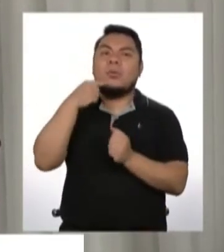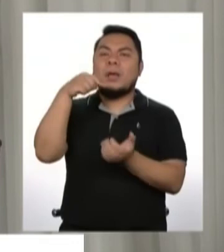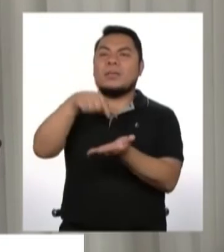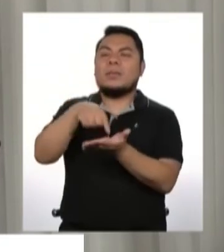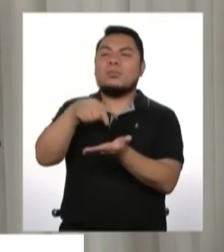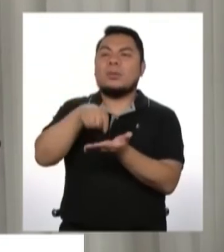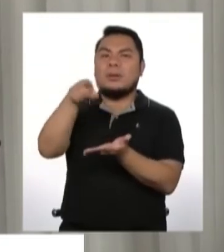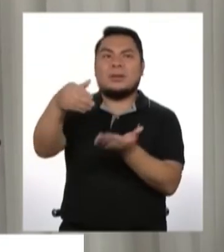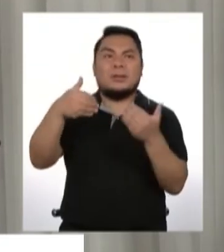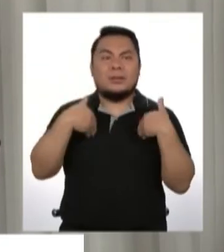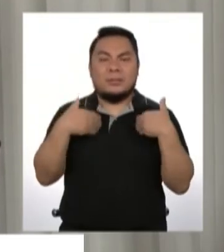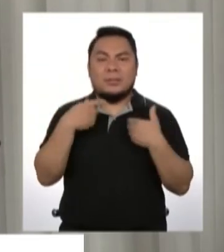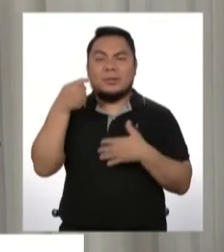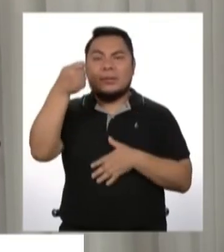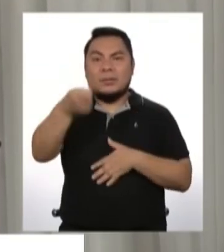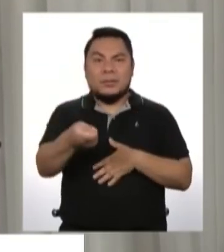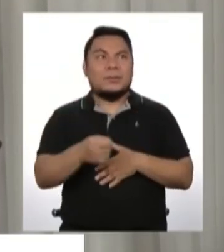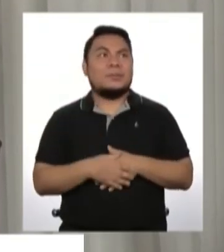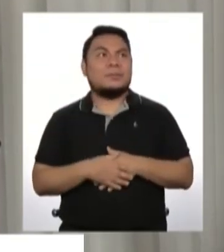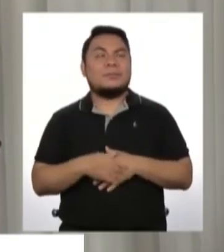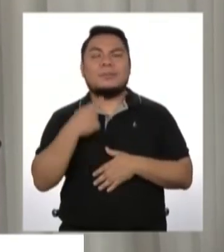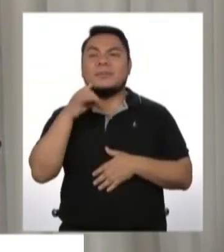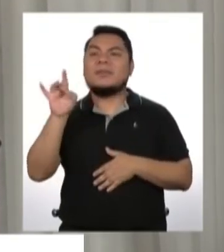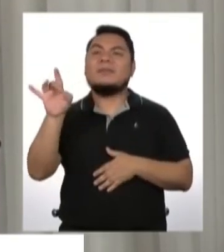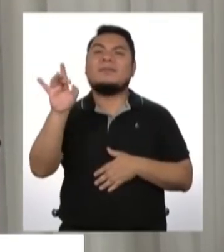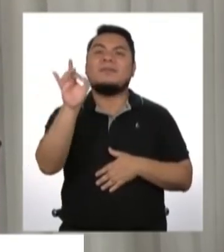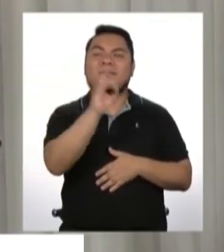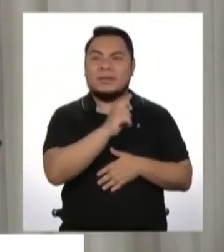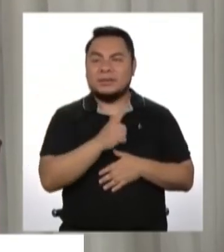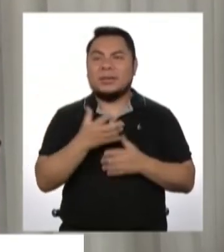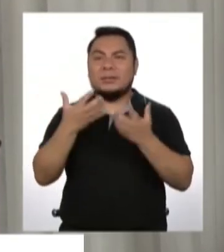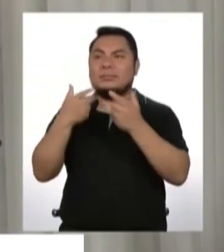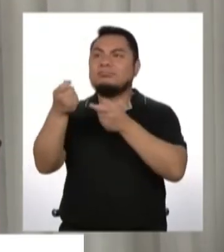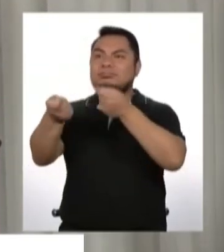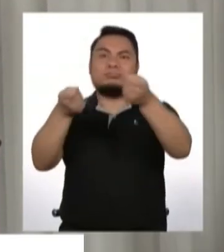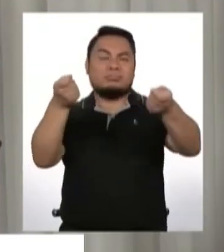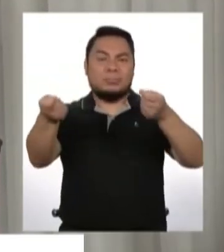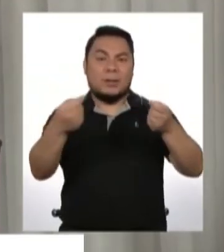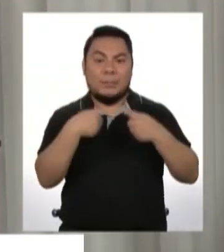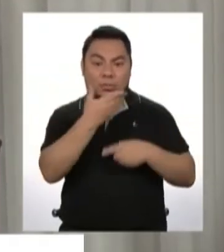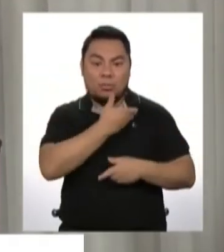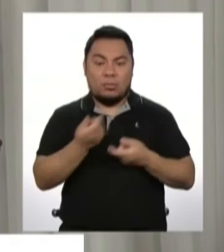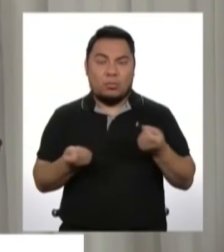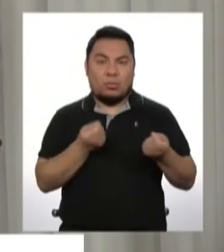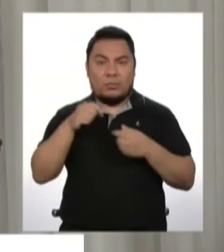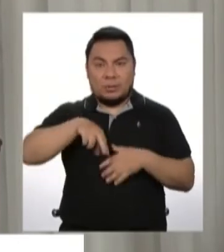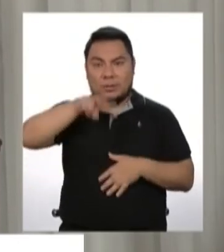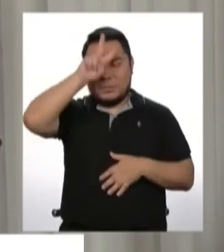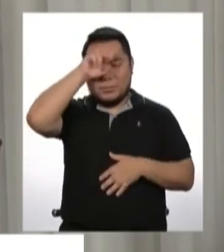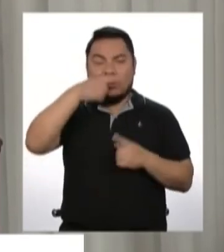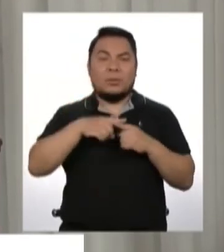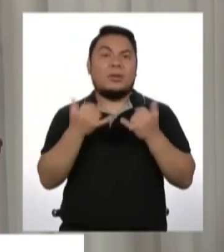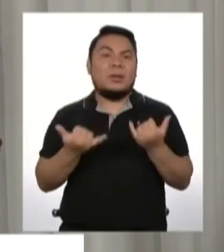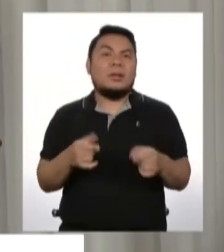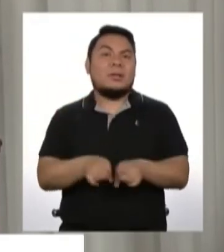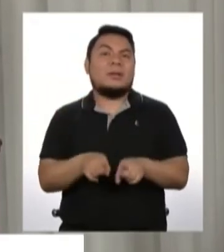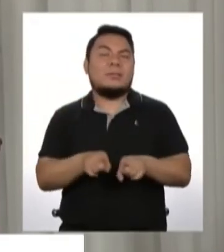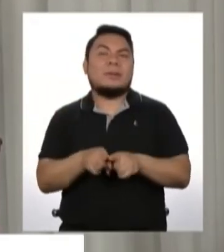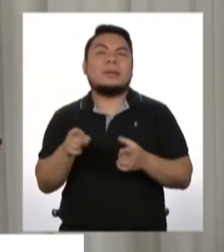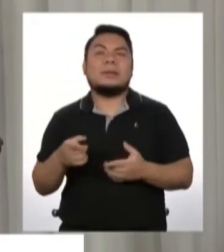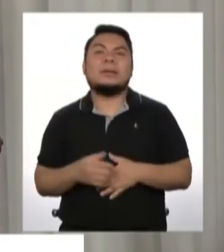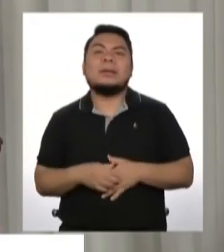endeudamiento tenemos acceso a líneas contingentes de las multilaterales, pero también como gobierno, no solamente ahora, sino es una práctica que